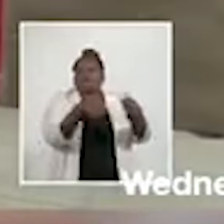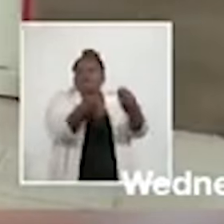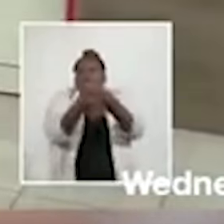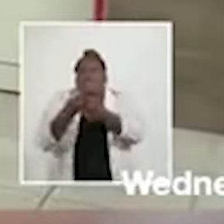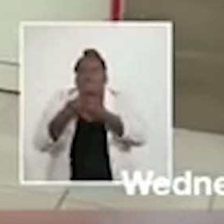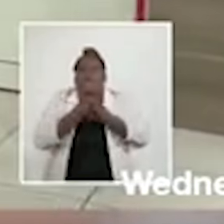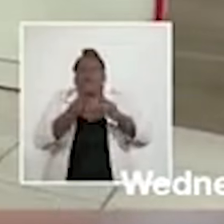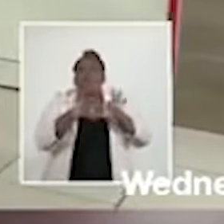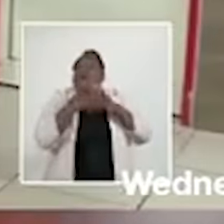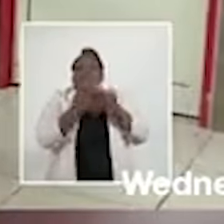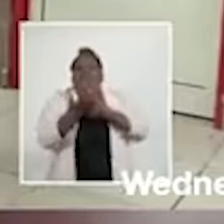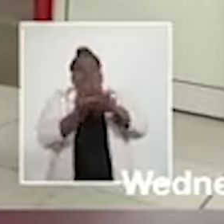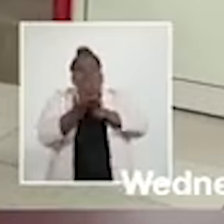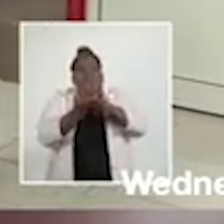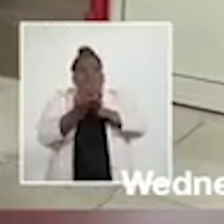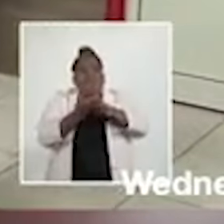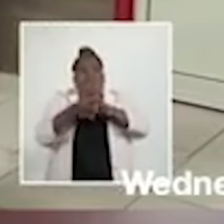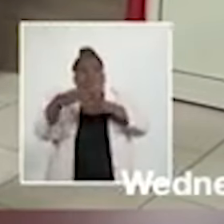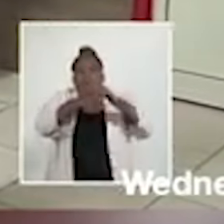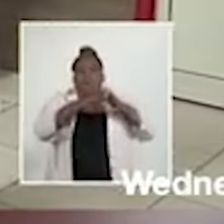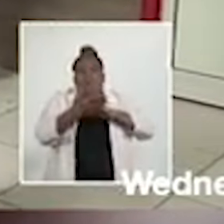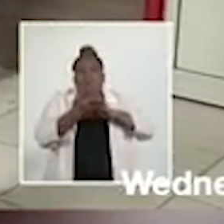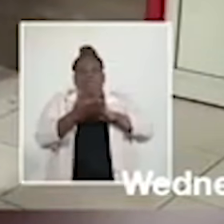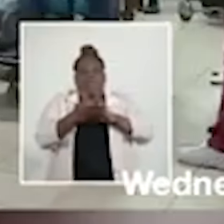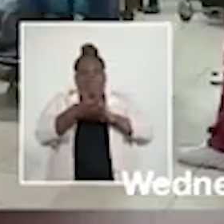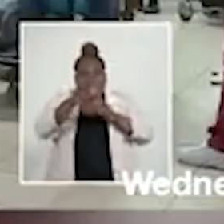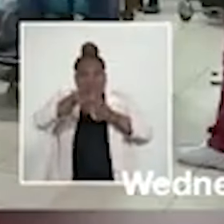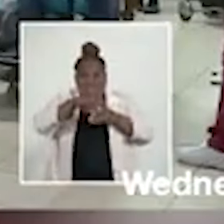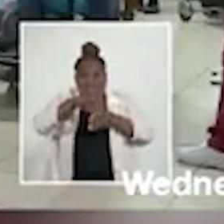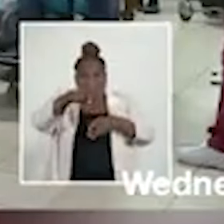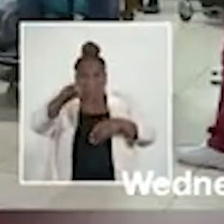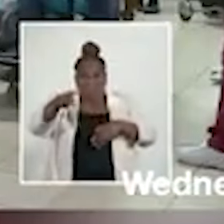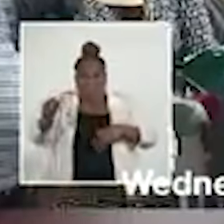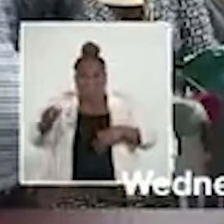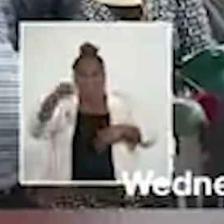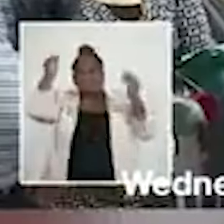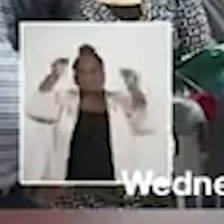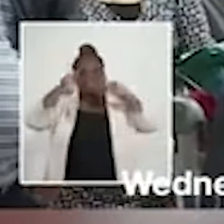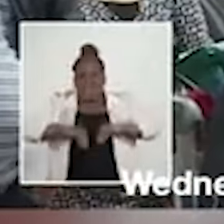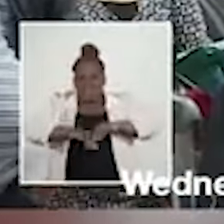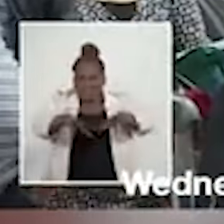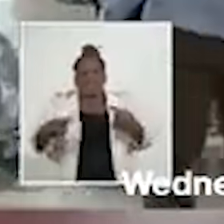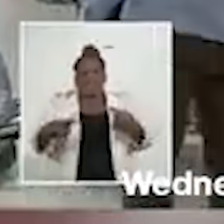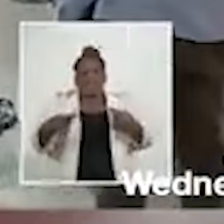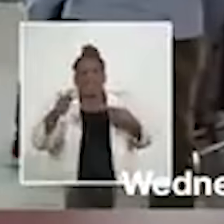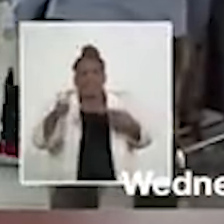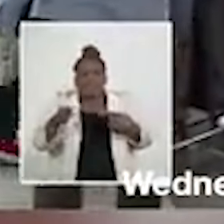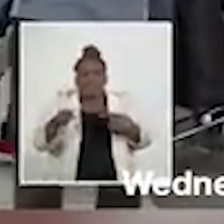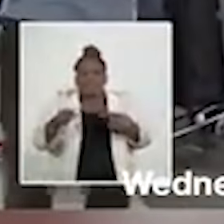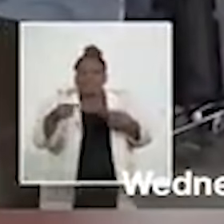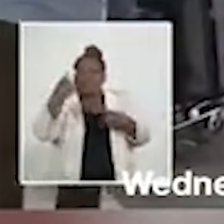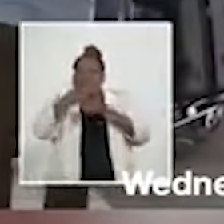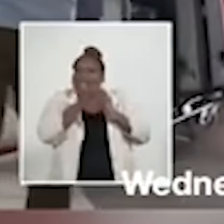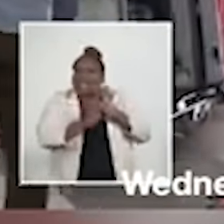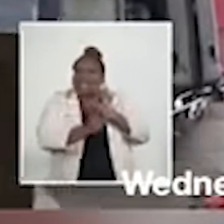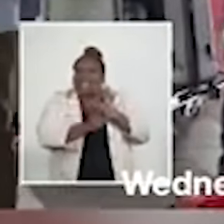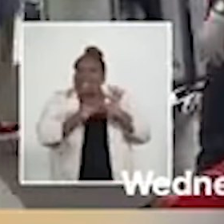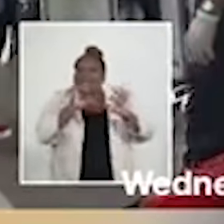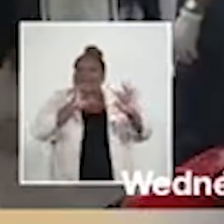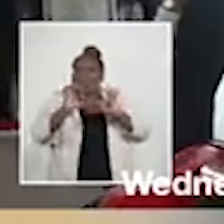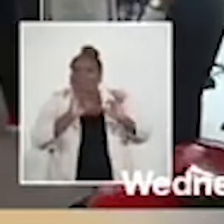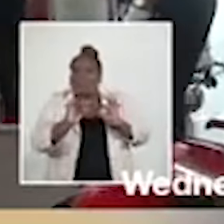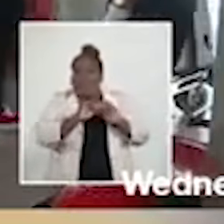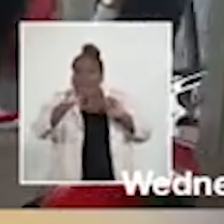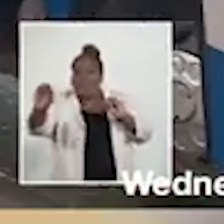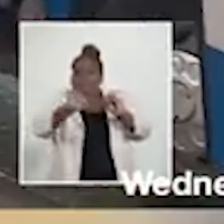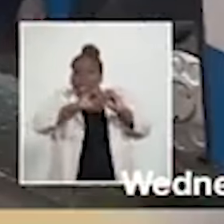1899 de Fort Lauderdale a La Habana y vuelo 1900 de La Habana a Fort Lauderdale. Eso lo dice JetBlue. Los vuelos de